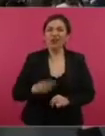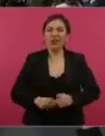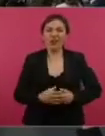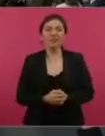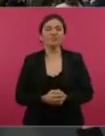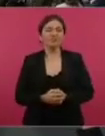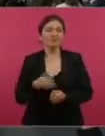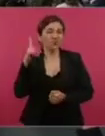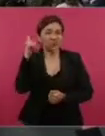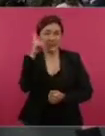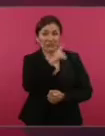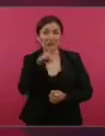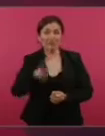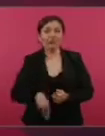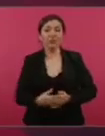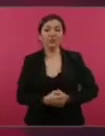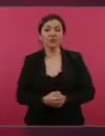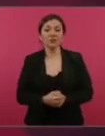muy difícil,